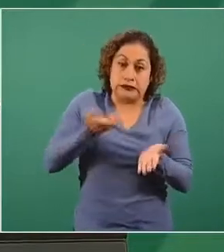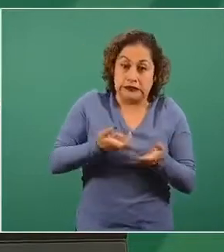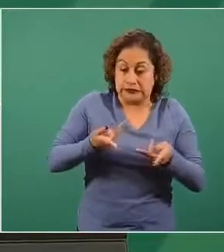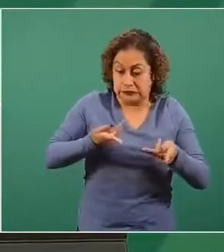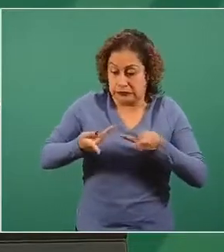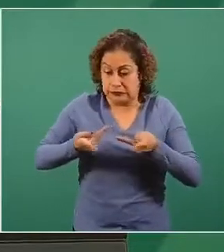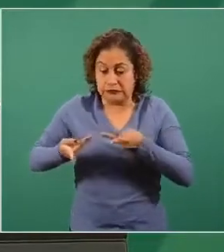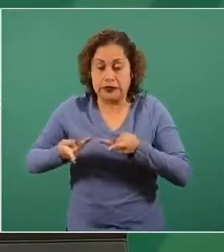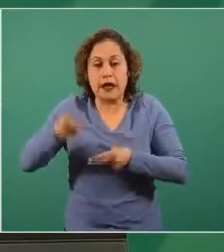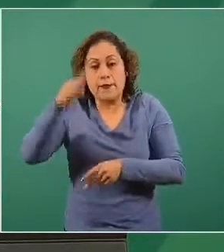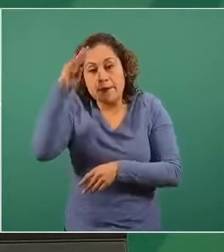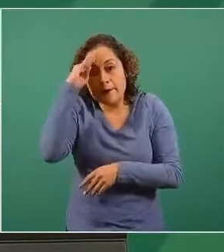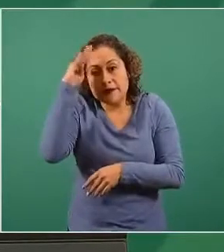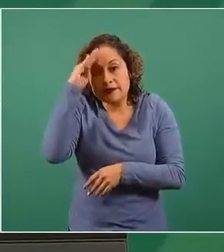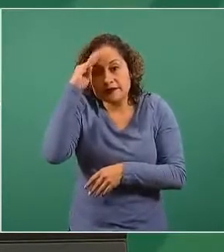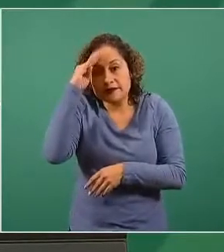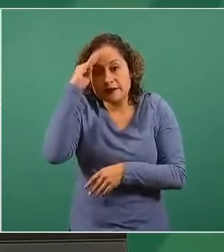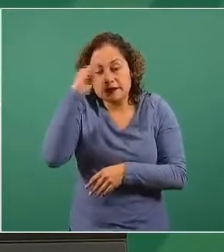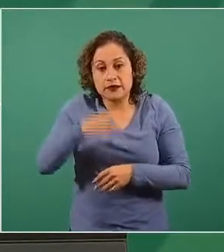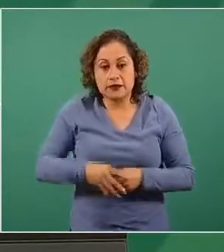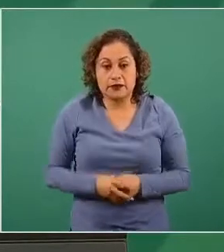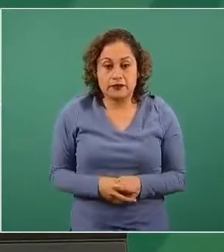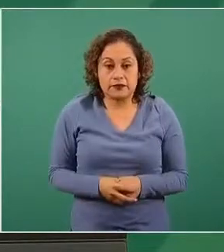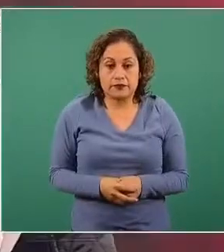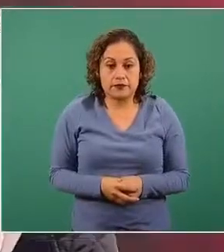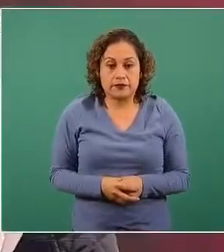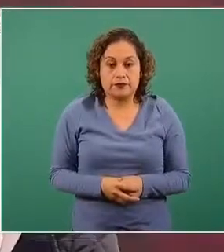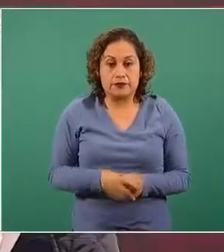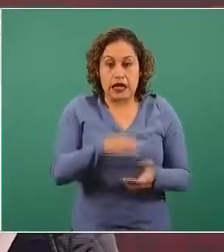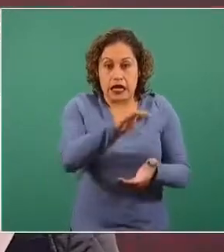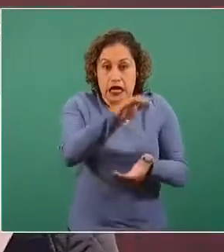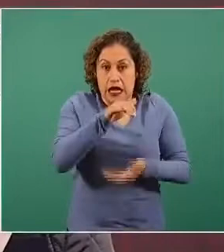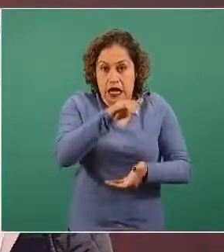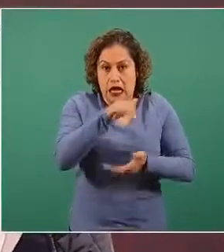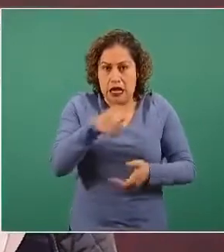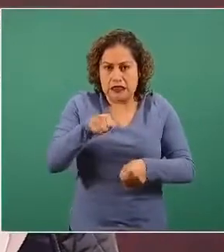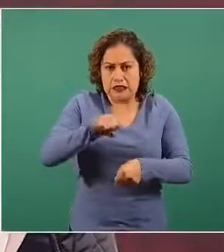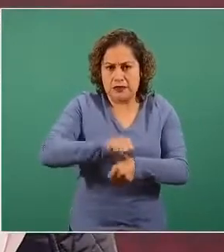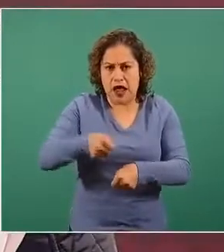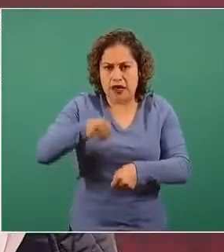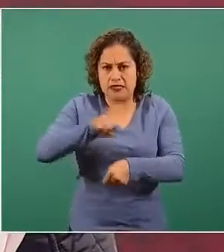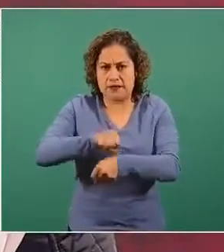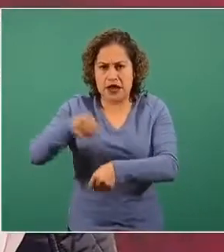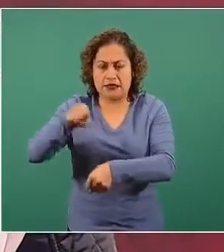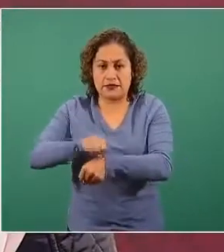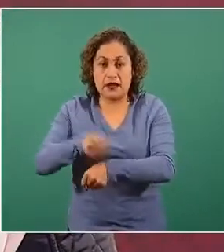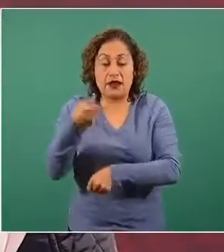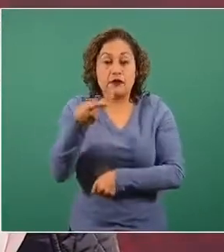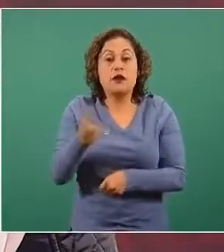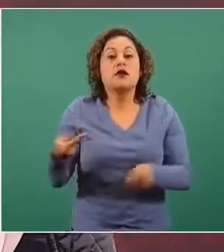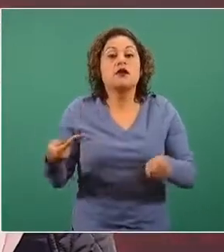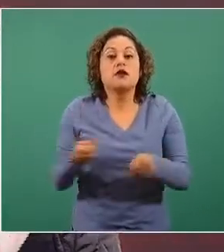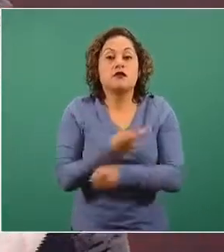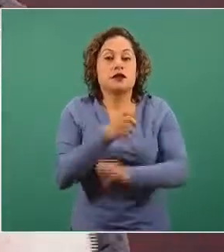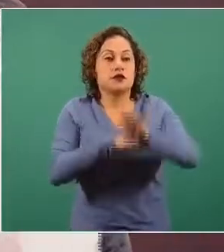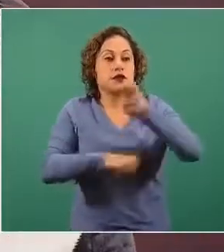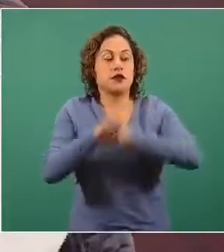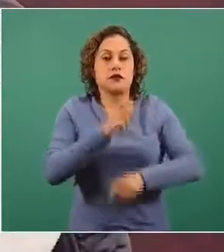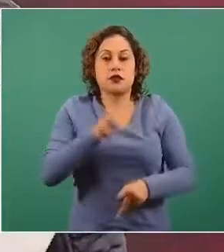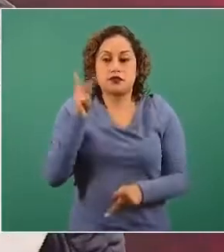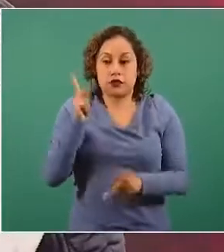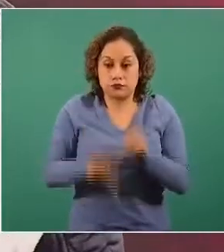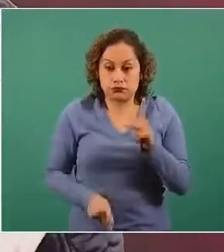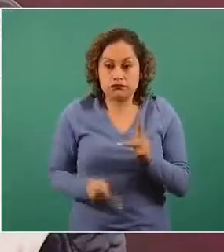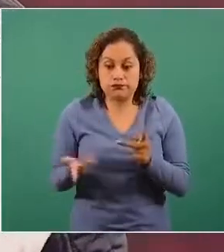recibir cargos de vacunas semanales, y durante 4 semanas no recibimos. Entonces, esas